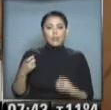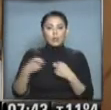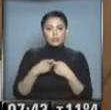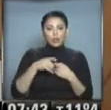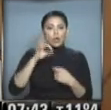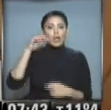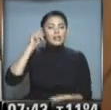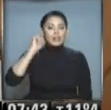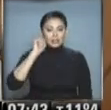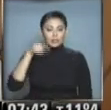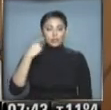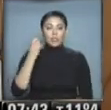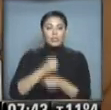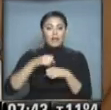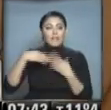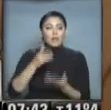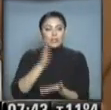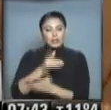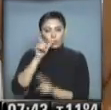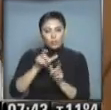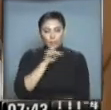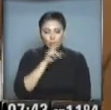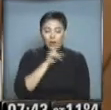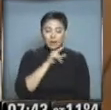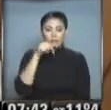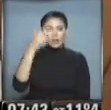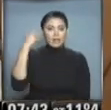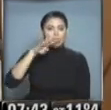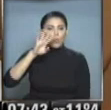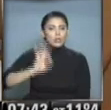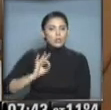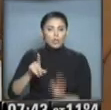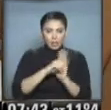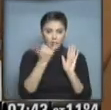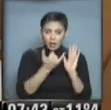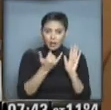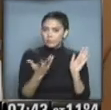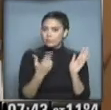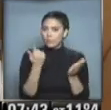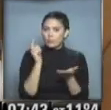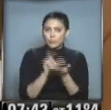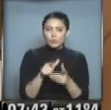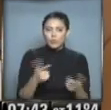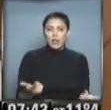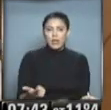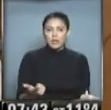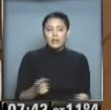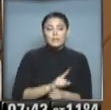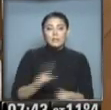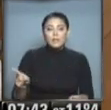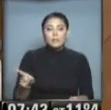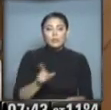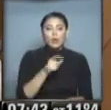que trabajamos por los derecho de las mujeres y veo que ahora hace cuatro años que tenemos la ley todavía no tenemos presupuesto ni tenemos